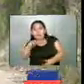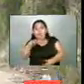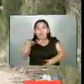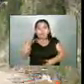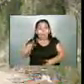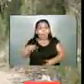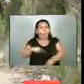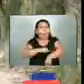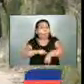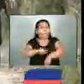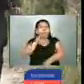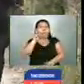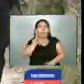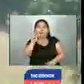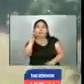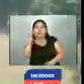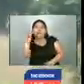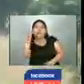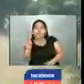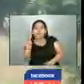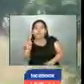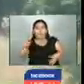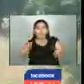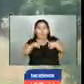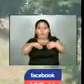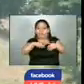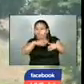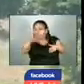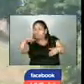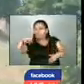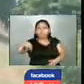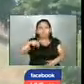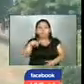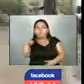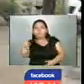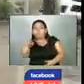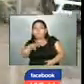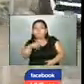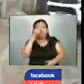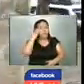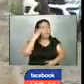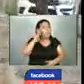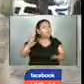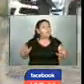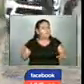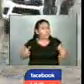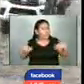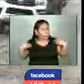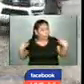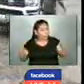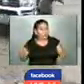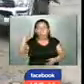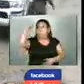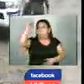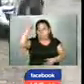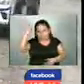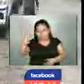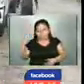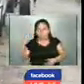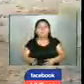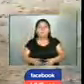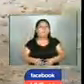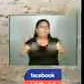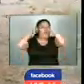era necesario caminar más de un kilómetro en medio de la zona montañosa. Autoridades no esclarecen de momento cuál fue la causa del accidente.